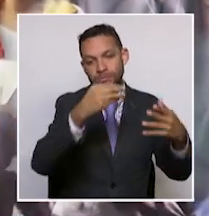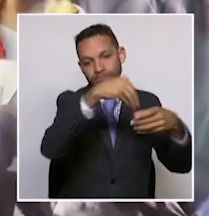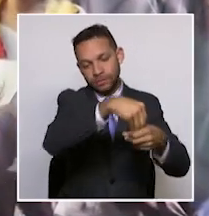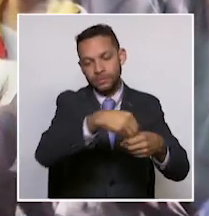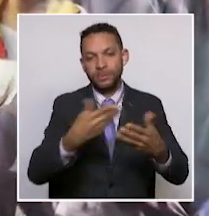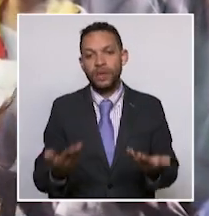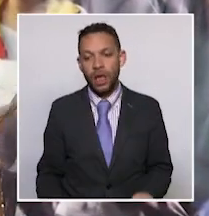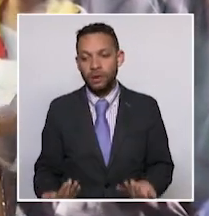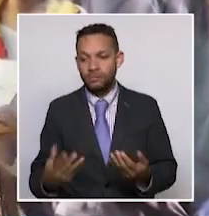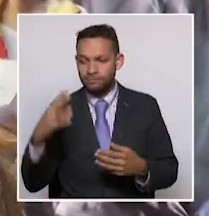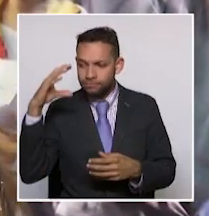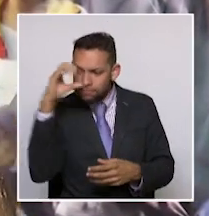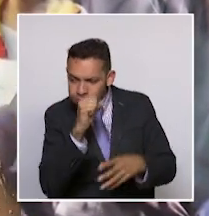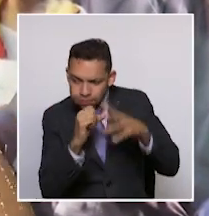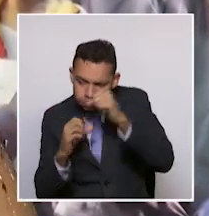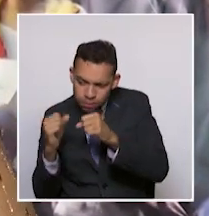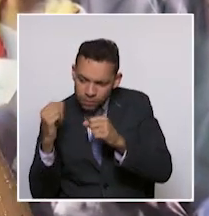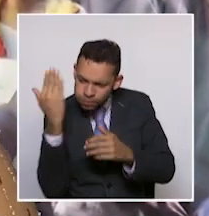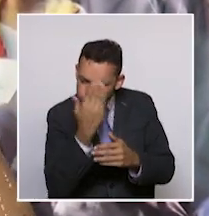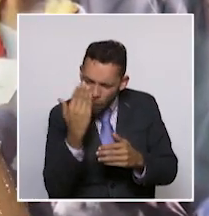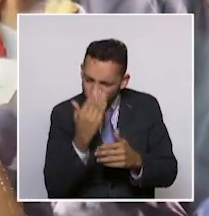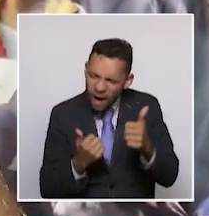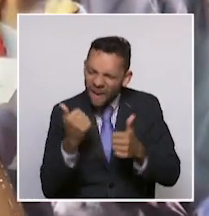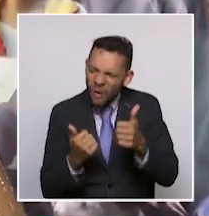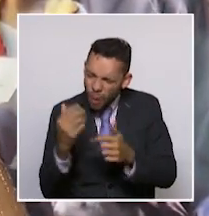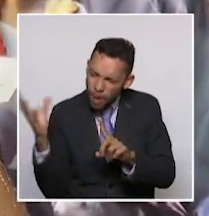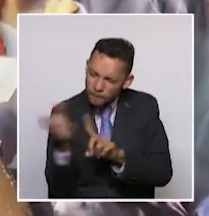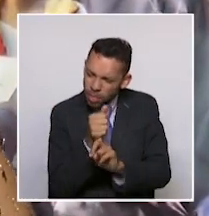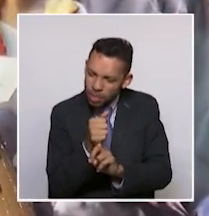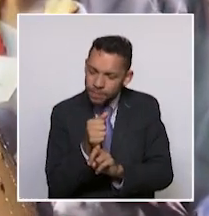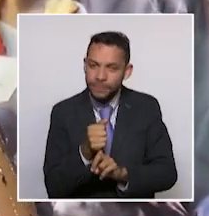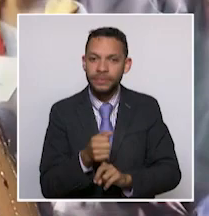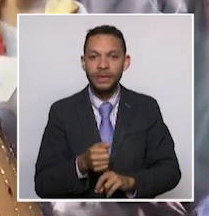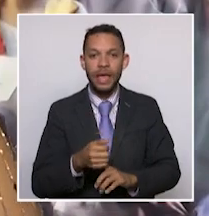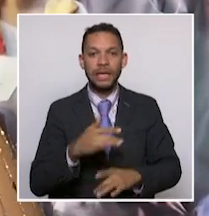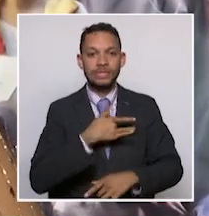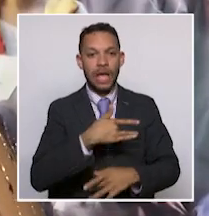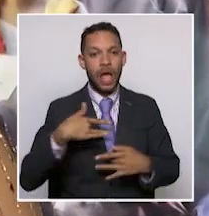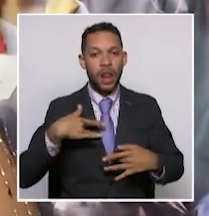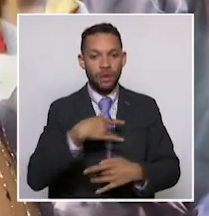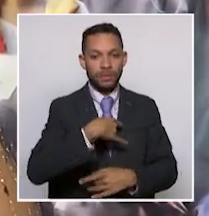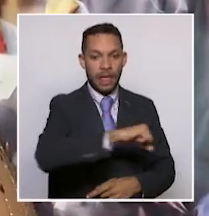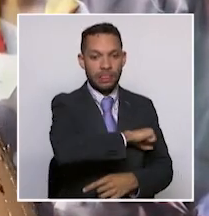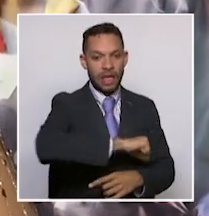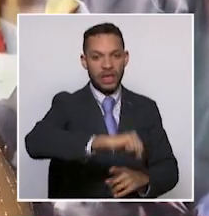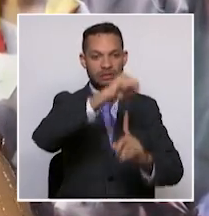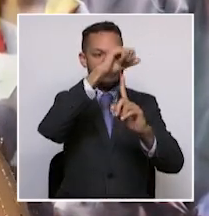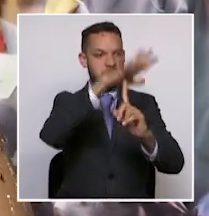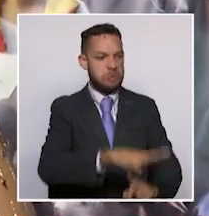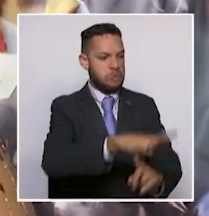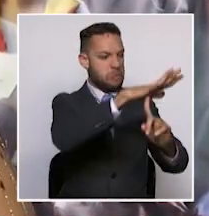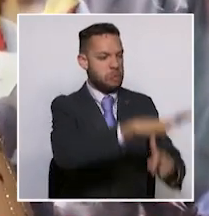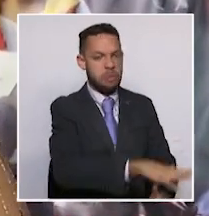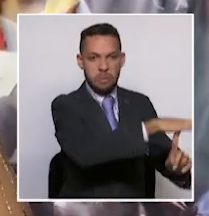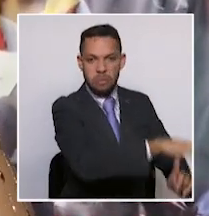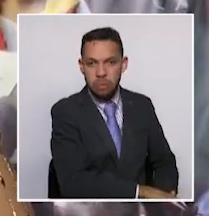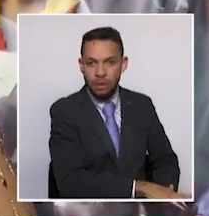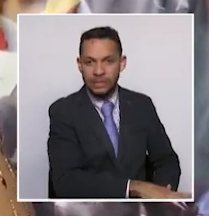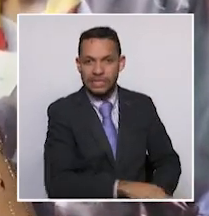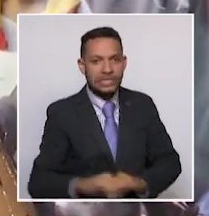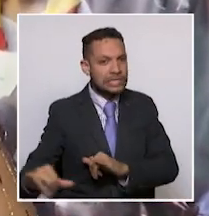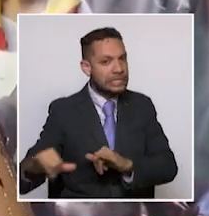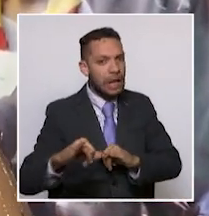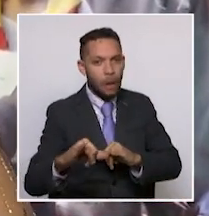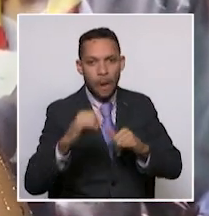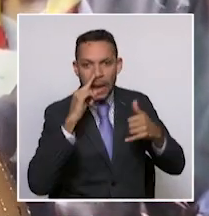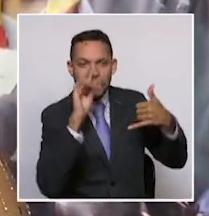de pronto en esos estudios que se hicieron? Bueno, pues lo más importante es que el derecho a la salud es el más vulnerado en nuestra ciudad, en nuestro departamento, en concordancia con lo que sucede en el